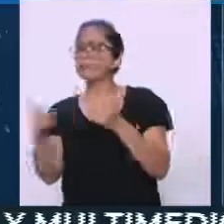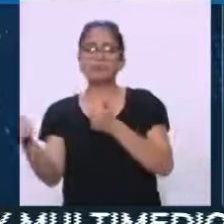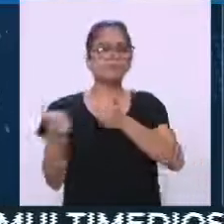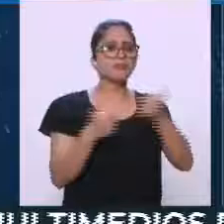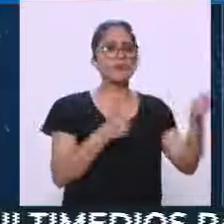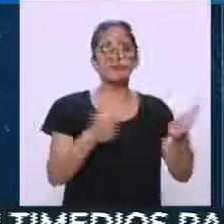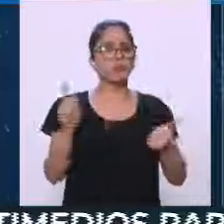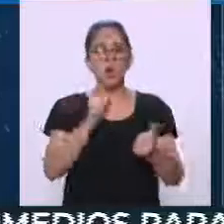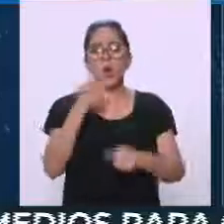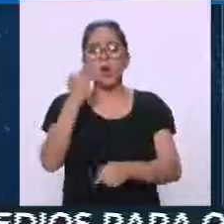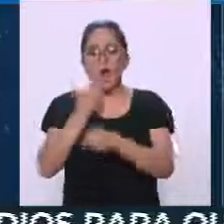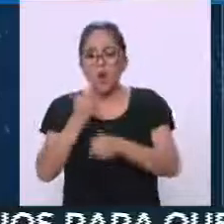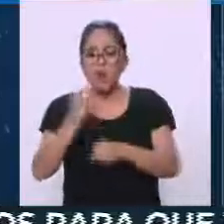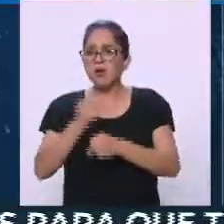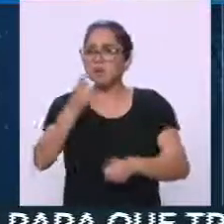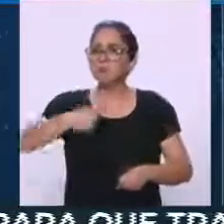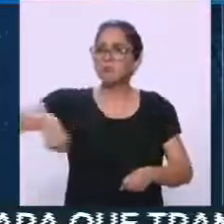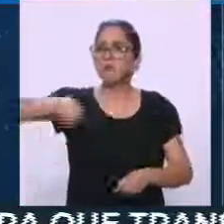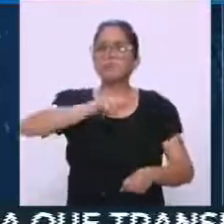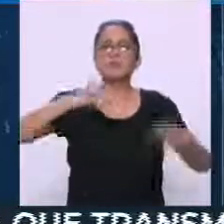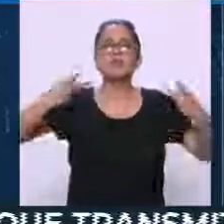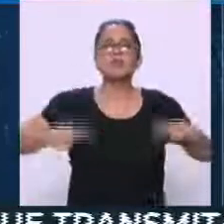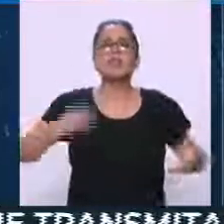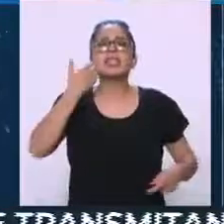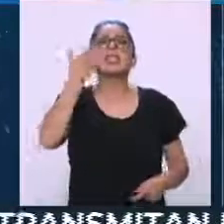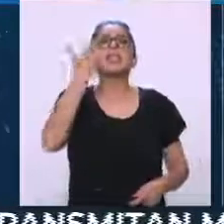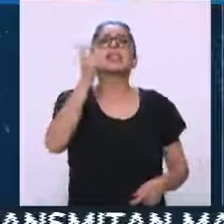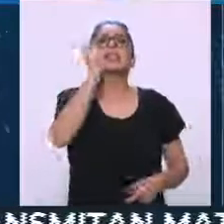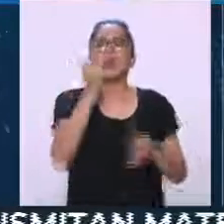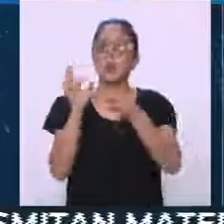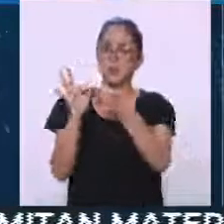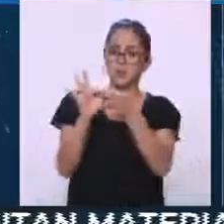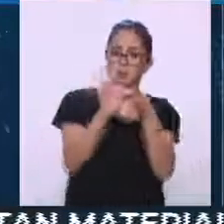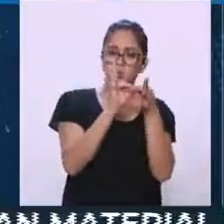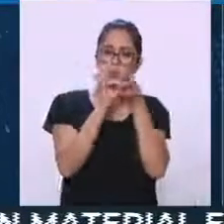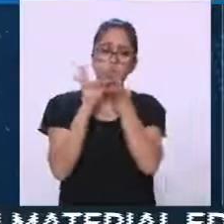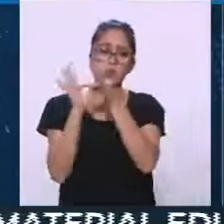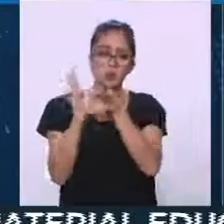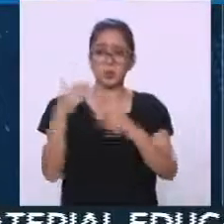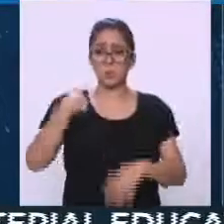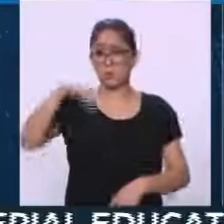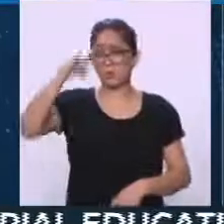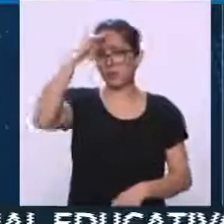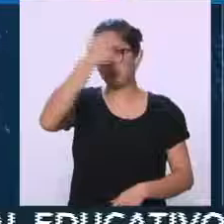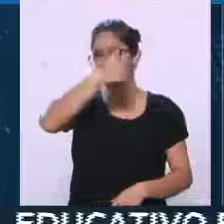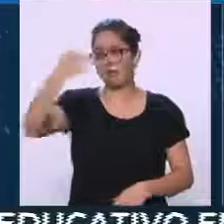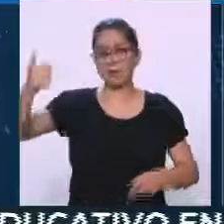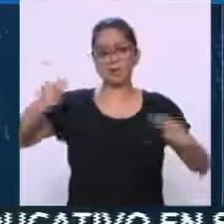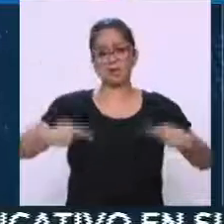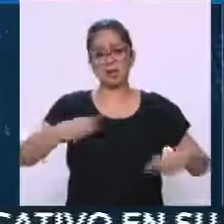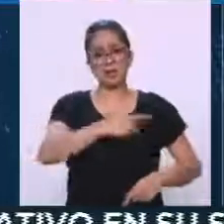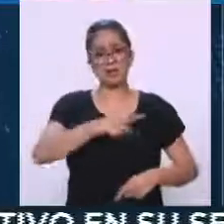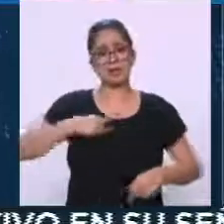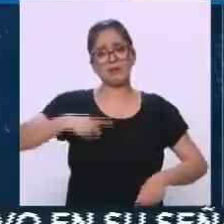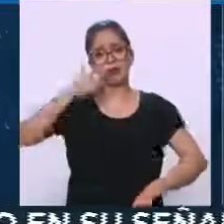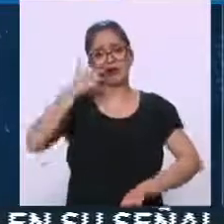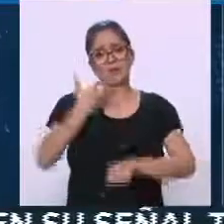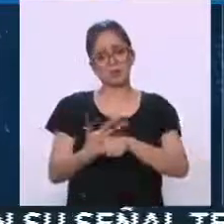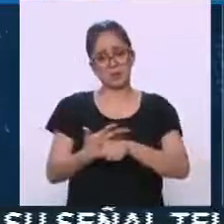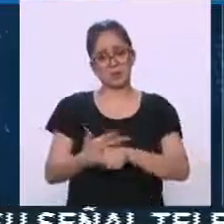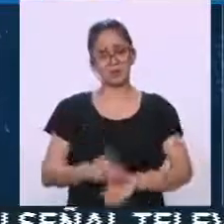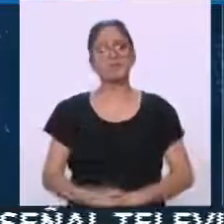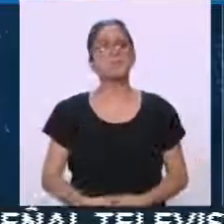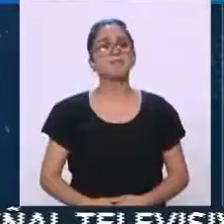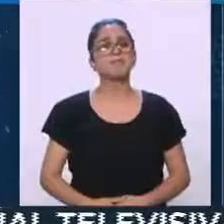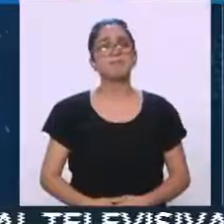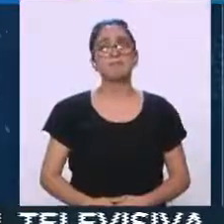reclama reclamamos la mayoría de los ciudadanos unidad, y yo creo que tendrían que ser un poquito más responsables en ese sentido, ¿no? Y predicar con el ejemplo,